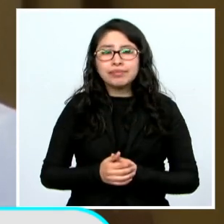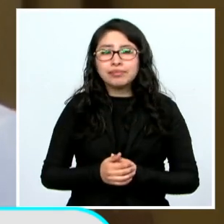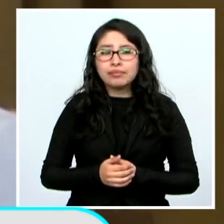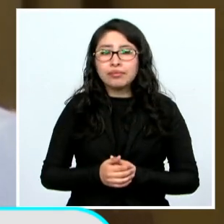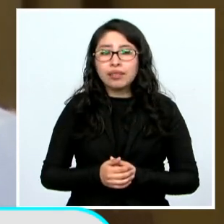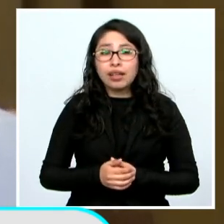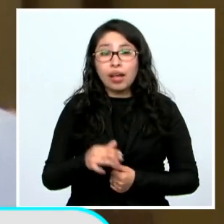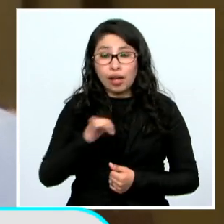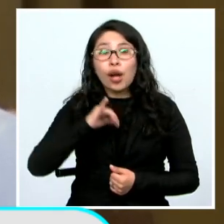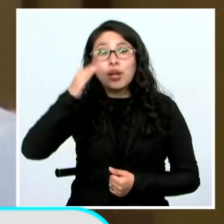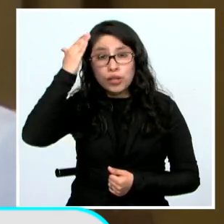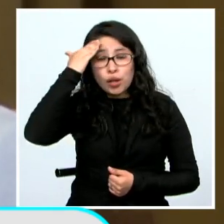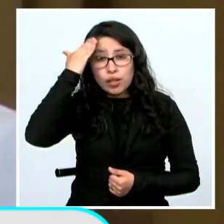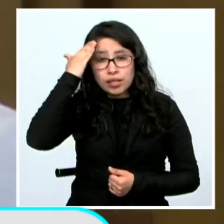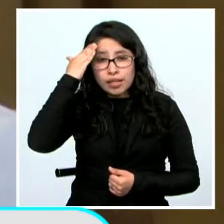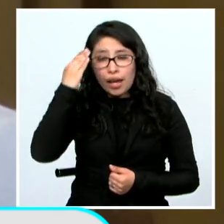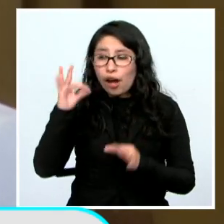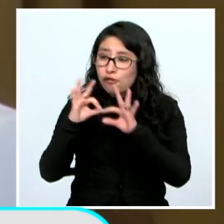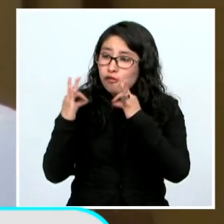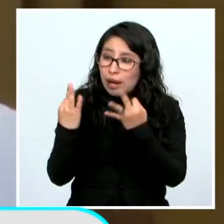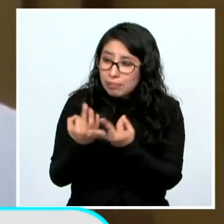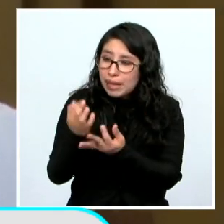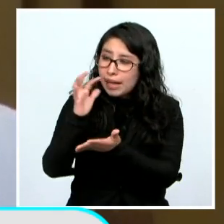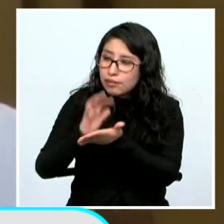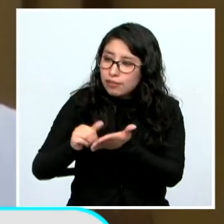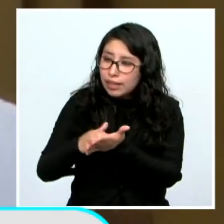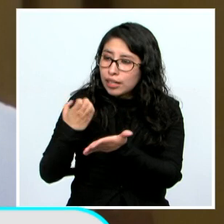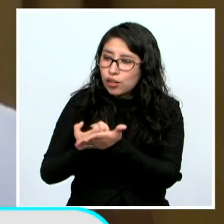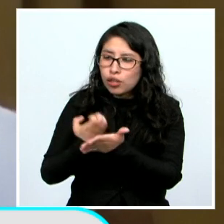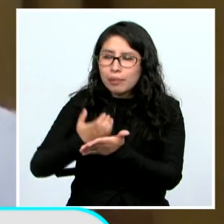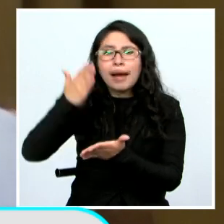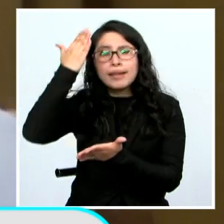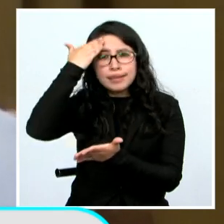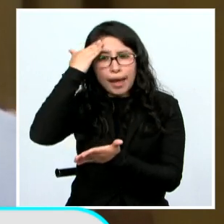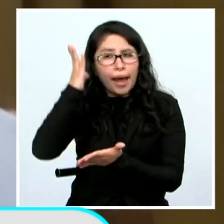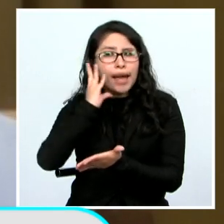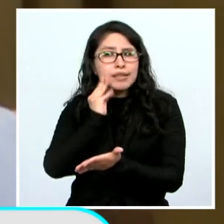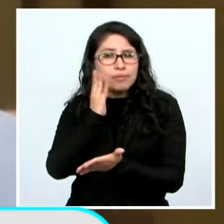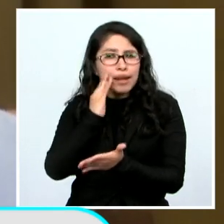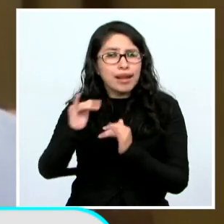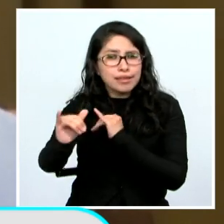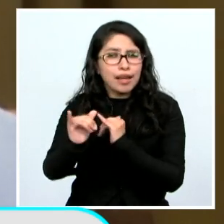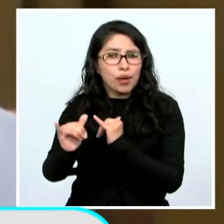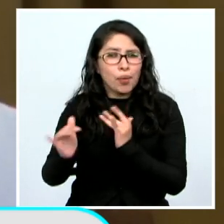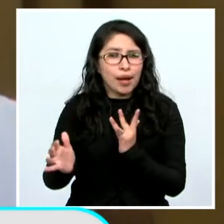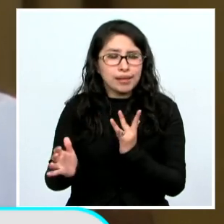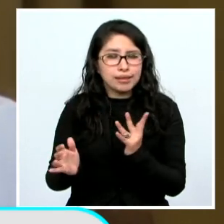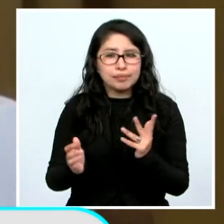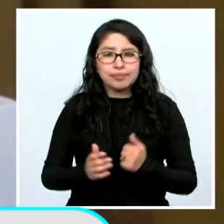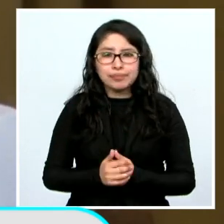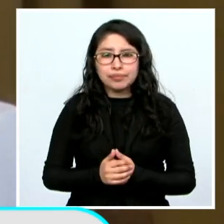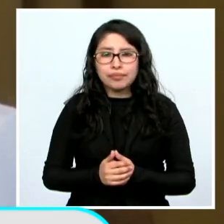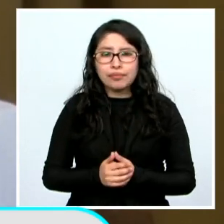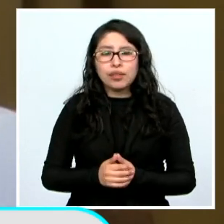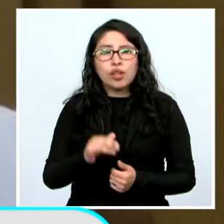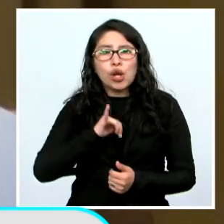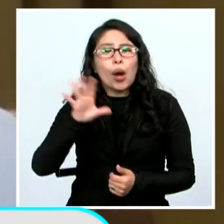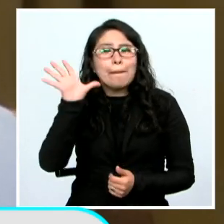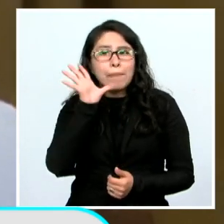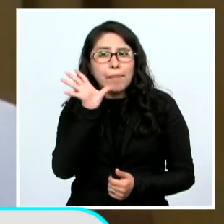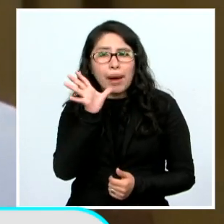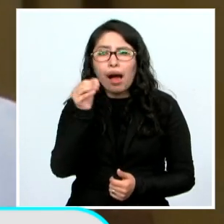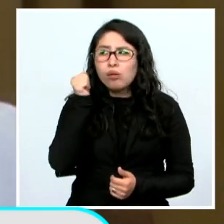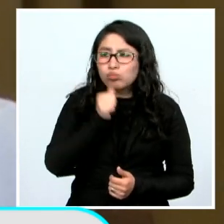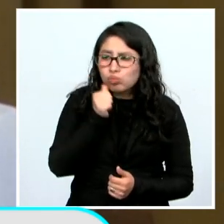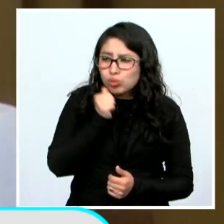que yo sé de necesidades y en este momento yo entiendo porque estoy en la situación de todas las familias, como madre, como mujer,